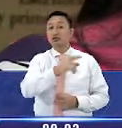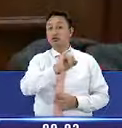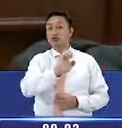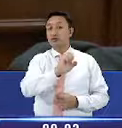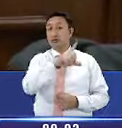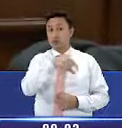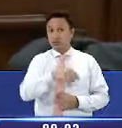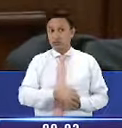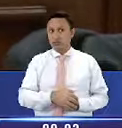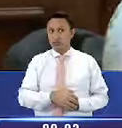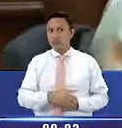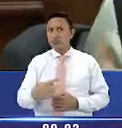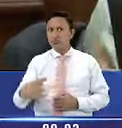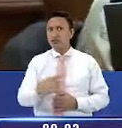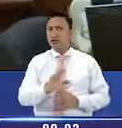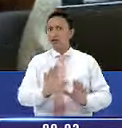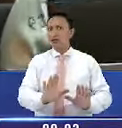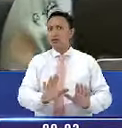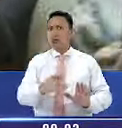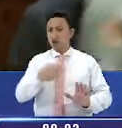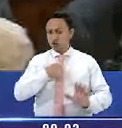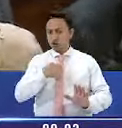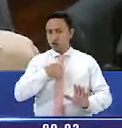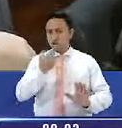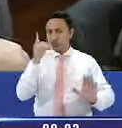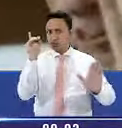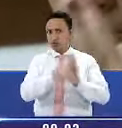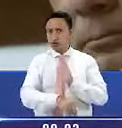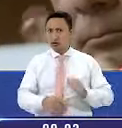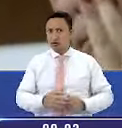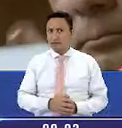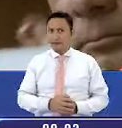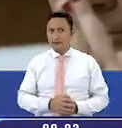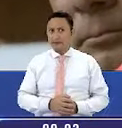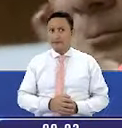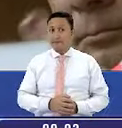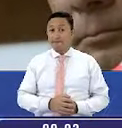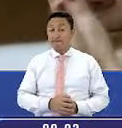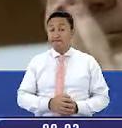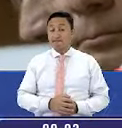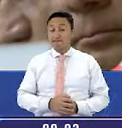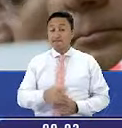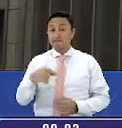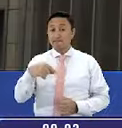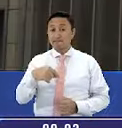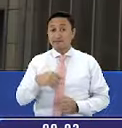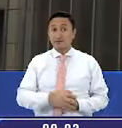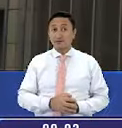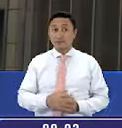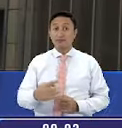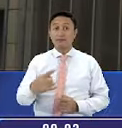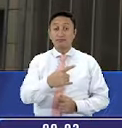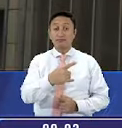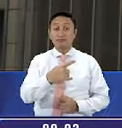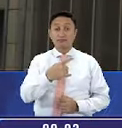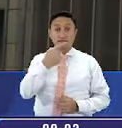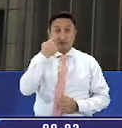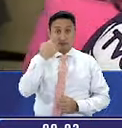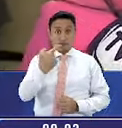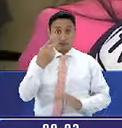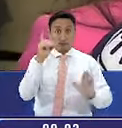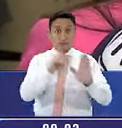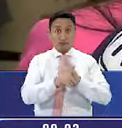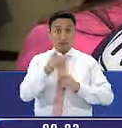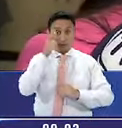cambio, dijo que tomará acciones drásticas, las cuales incluso podrían escalar hasta un proceso penal.